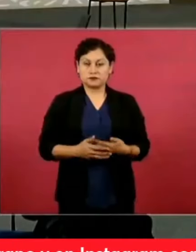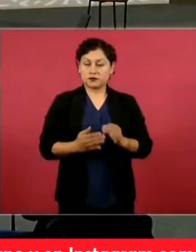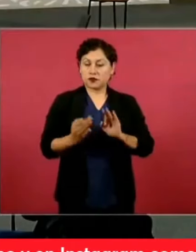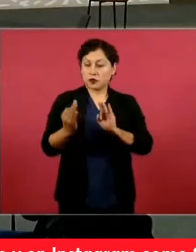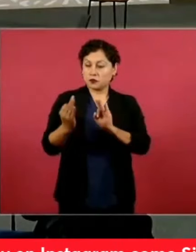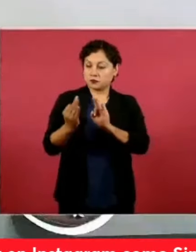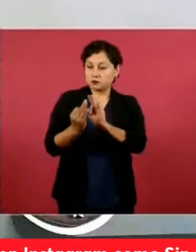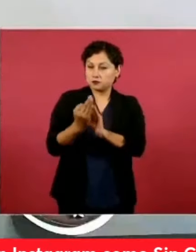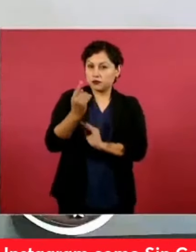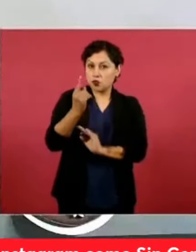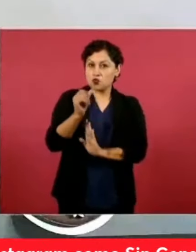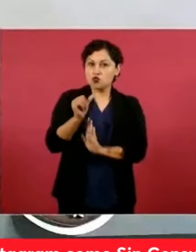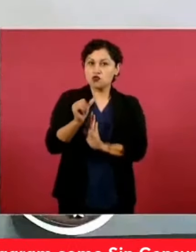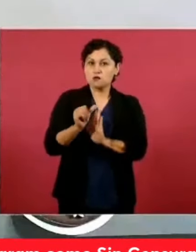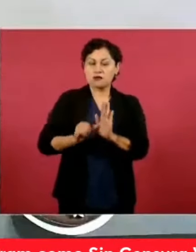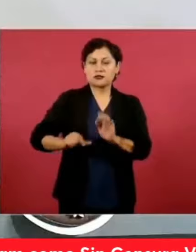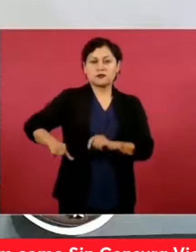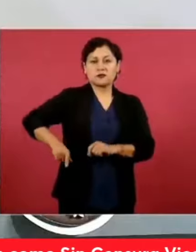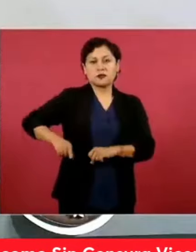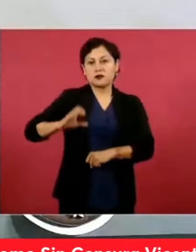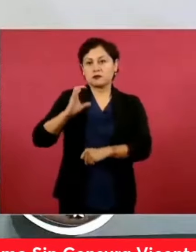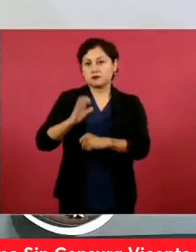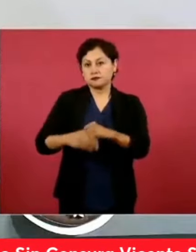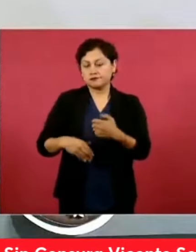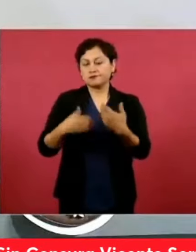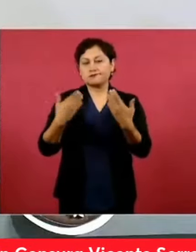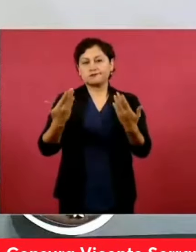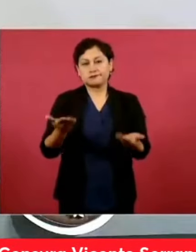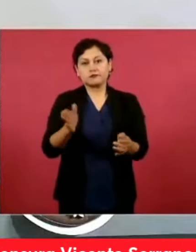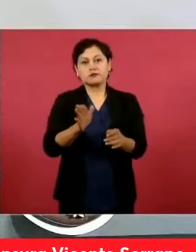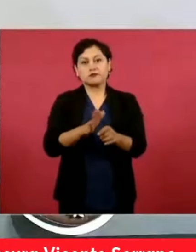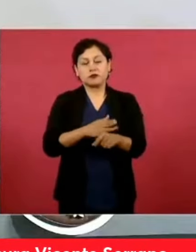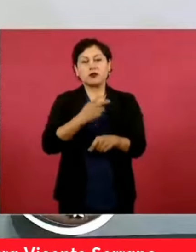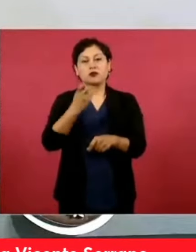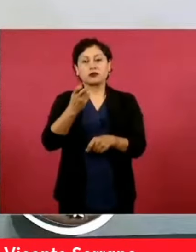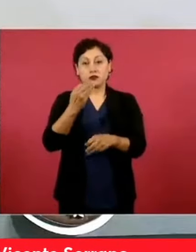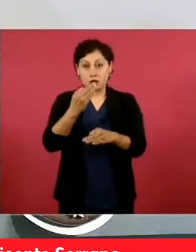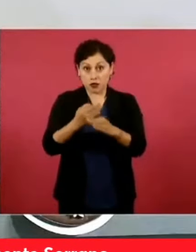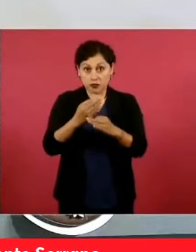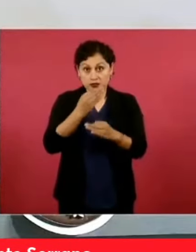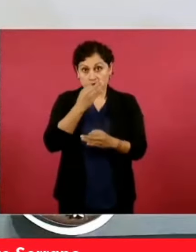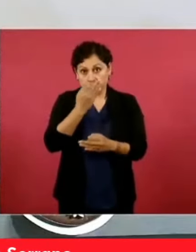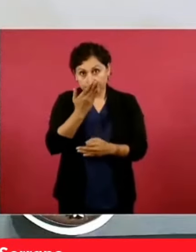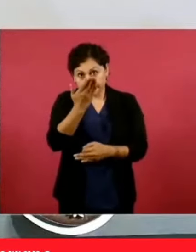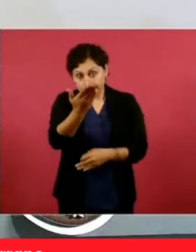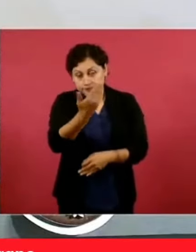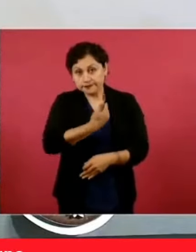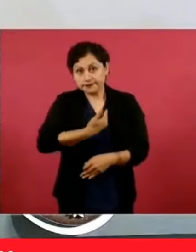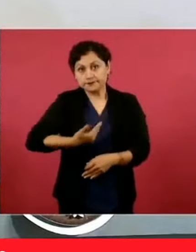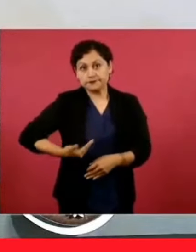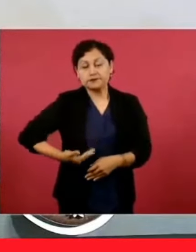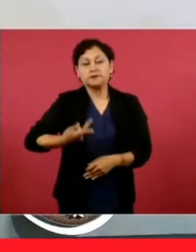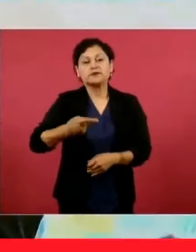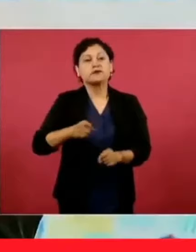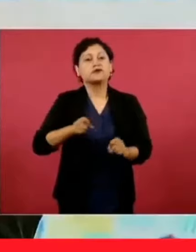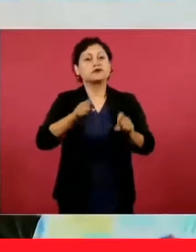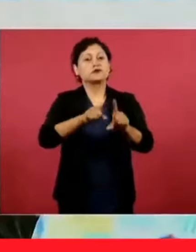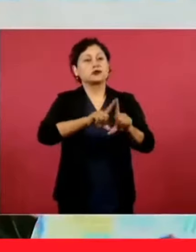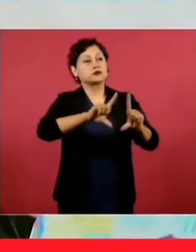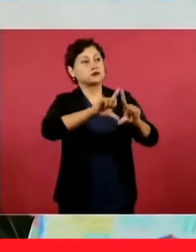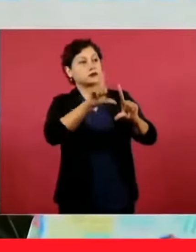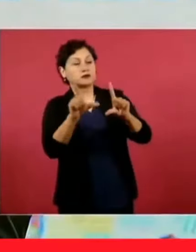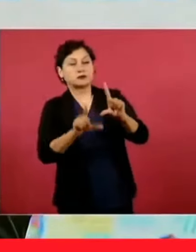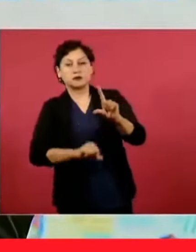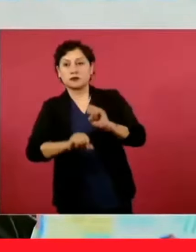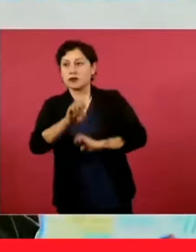la pena, si lo permite, informarle a usted, pero sobre todo a todas las consumidoras y consumidores del país, sobre la